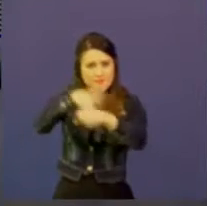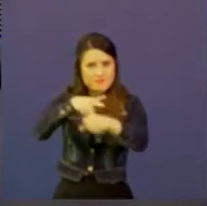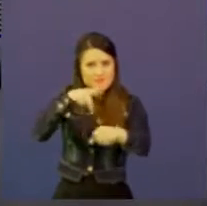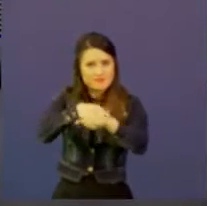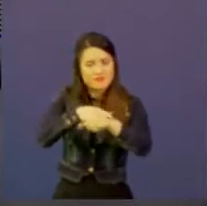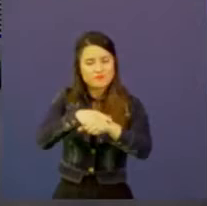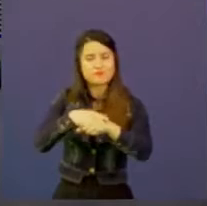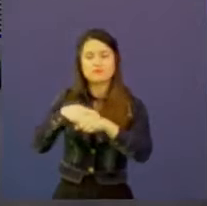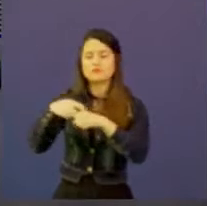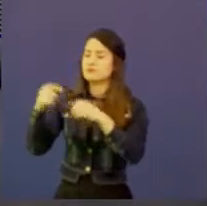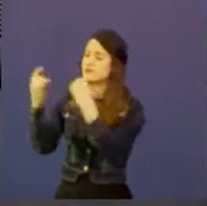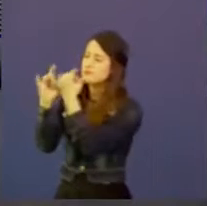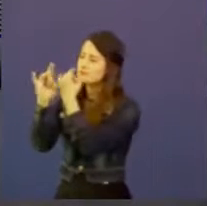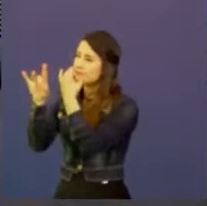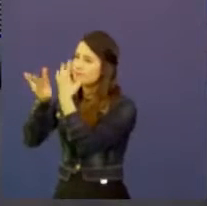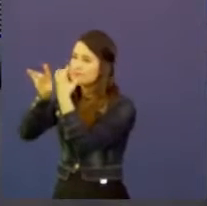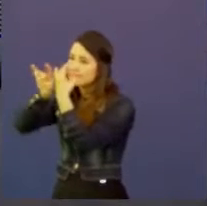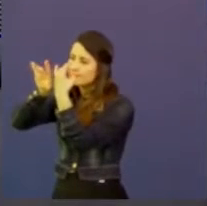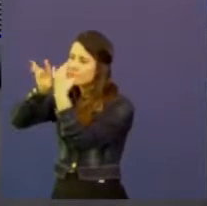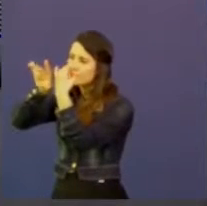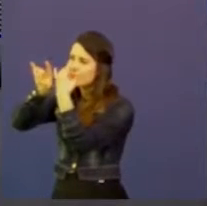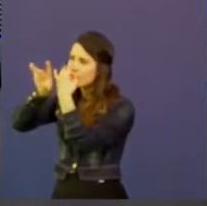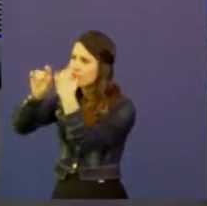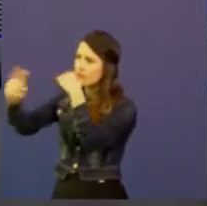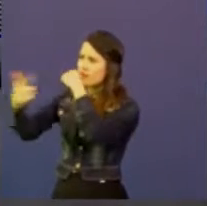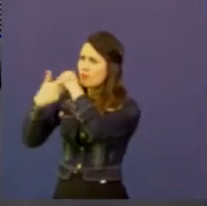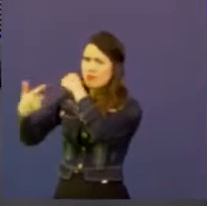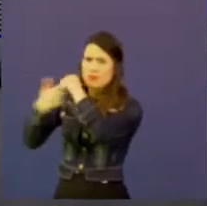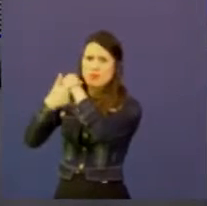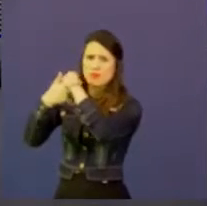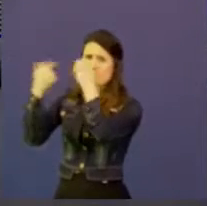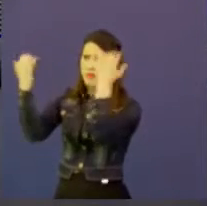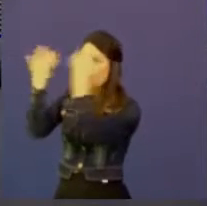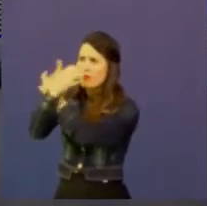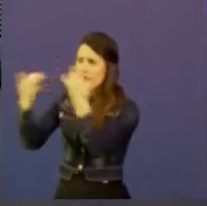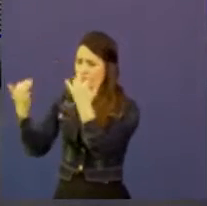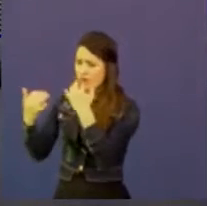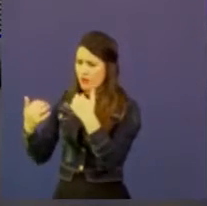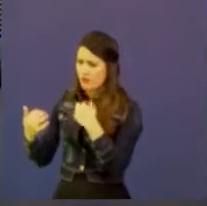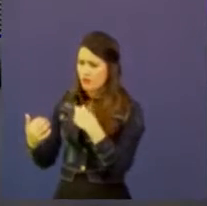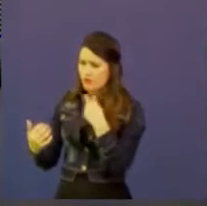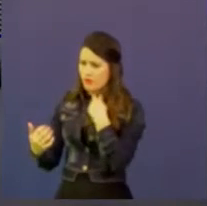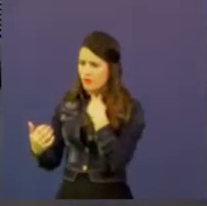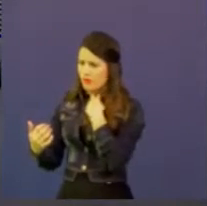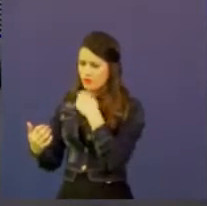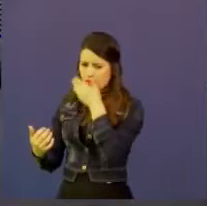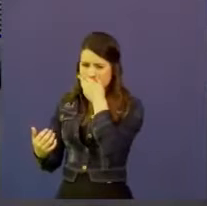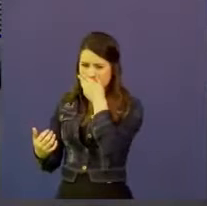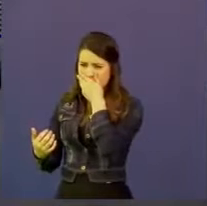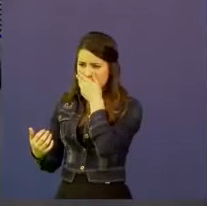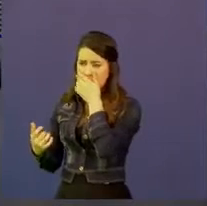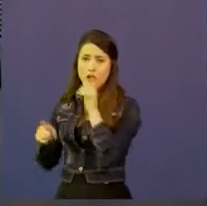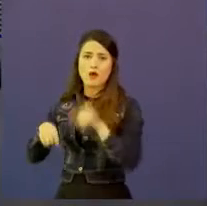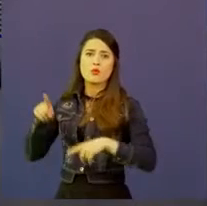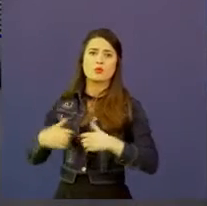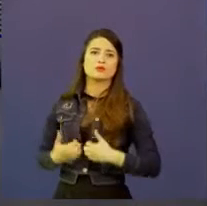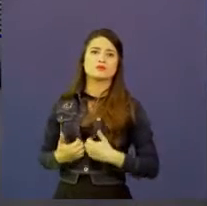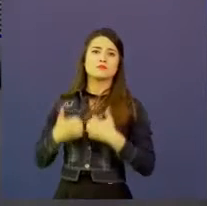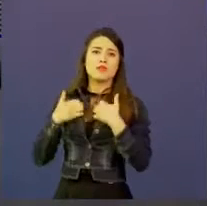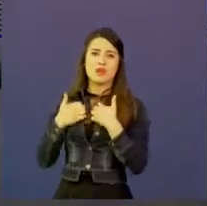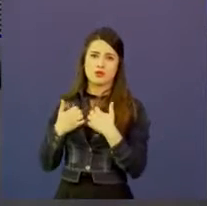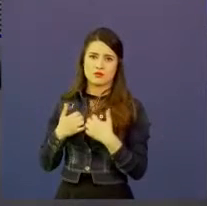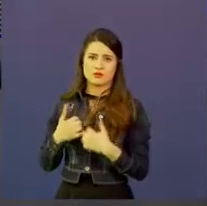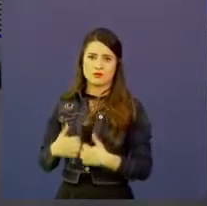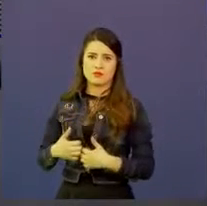siendo víctimas de ciberacoso, precisamente por temor a ese desenchúfate, te voy a quitar el computador, te voy a quitar el